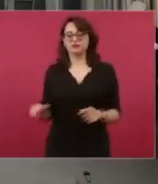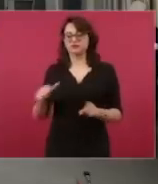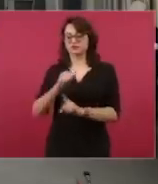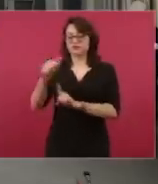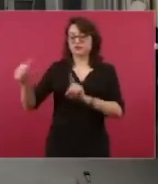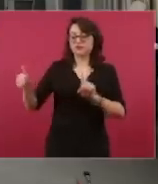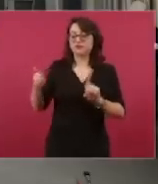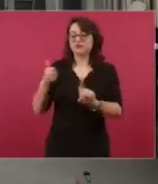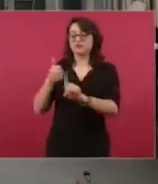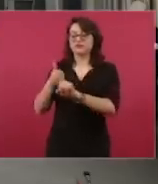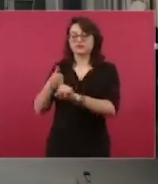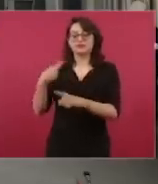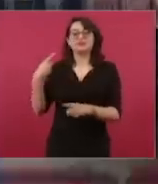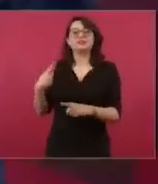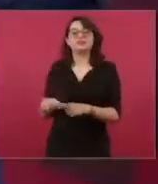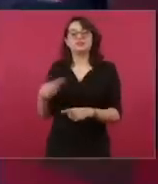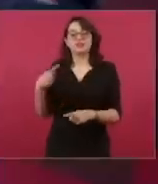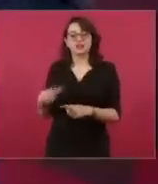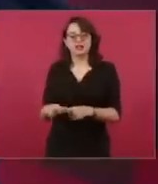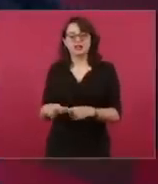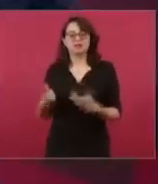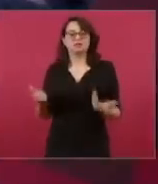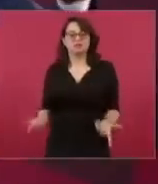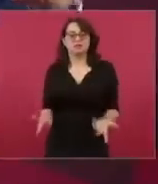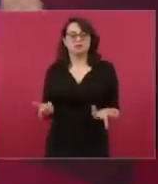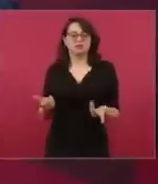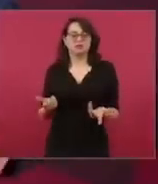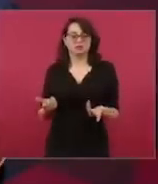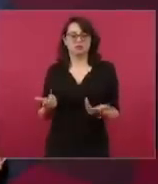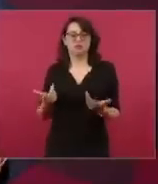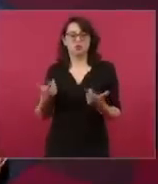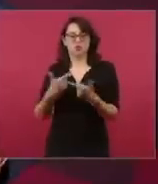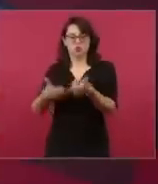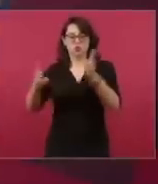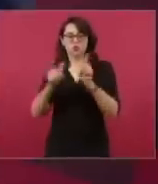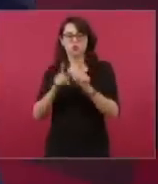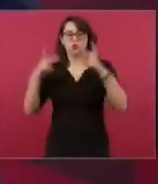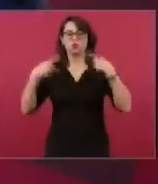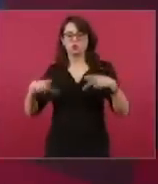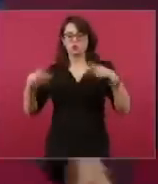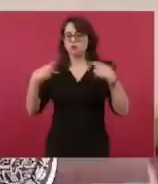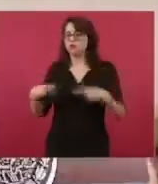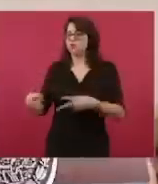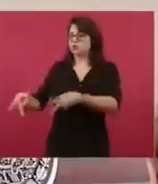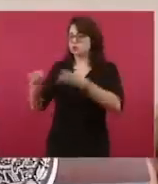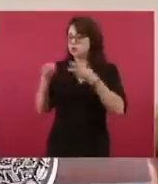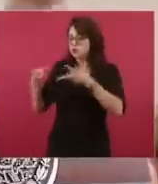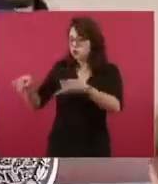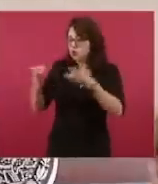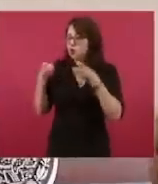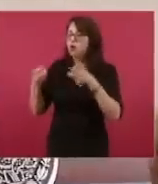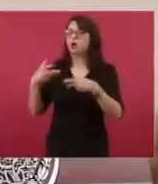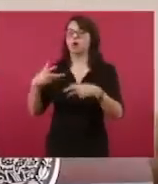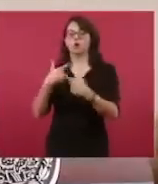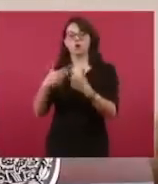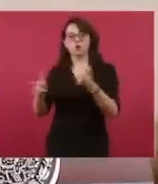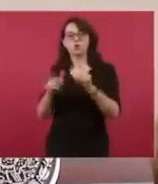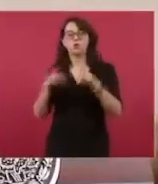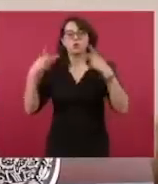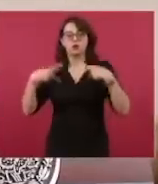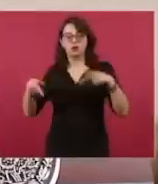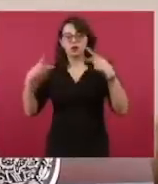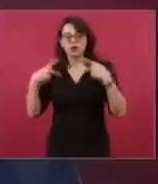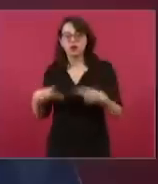están quienes medraban, quienes robaban, quienes saqueaban. Me he cansado de decirlo.